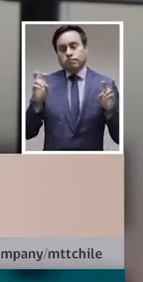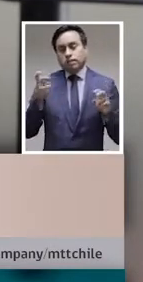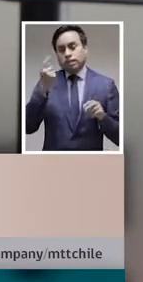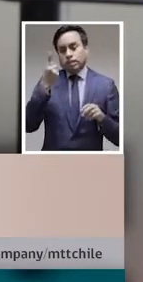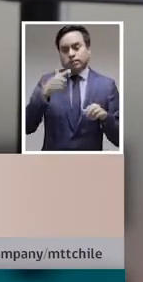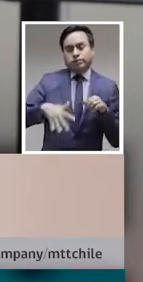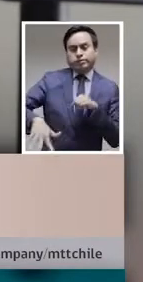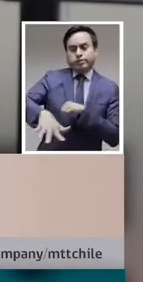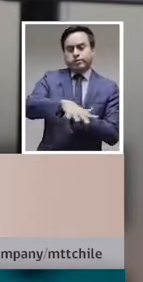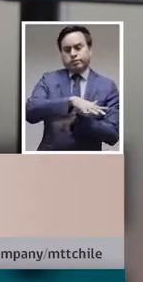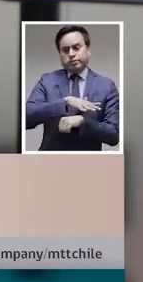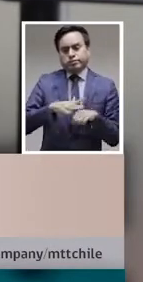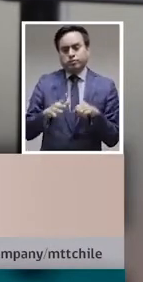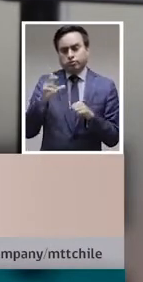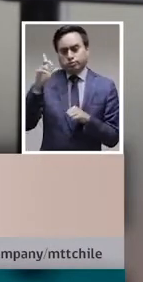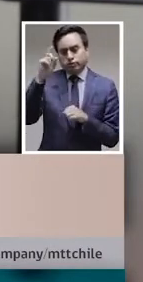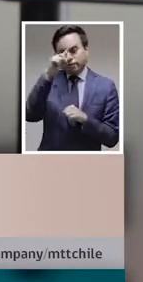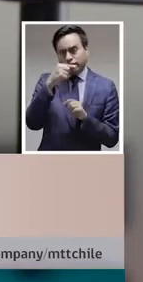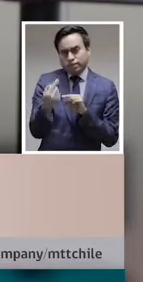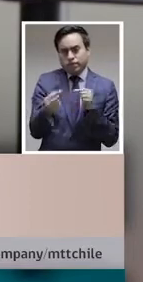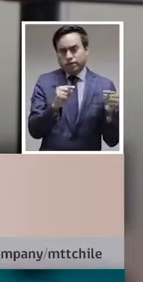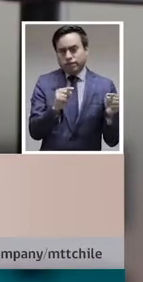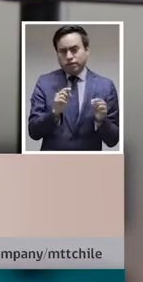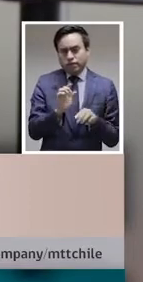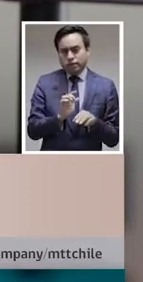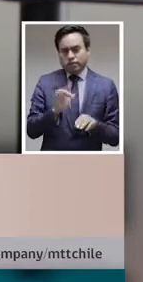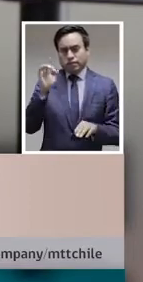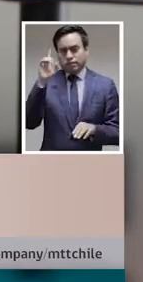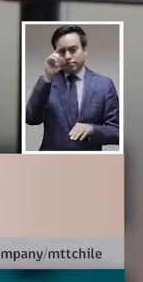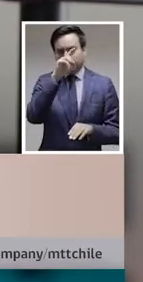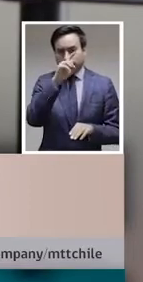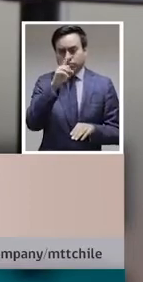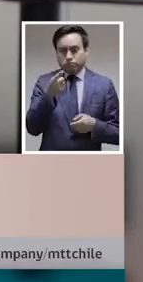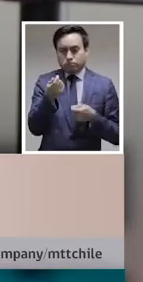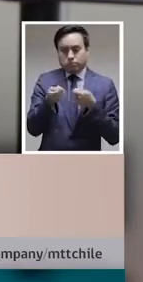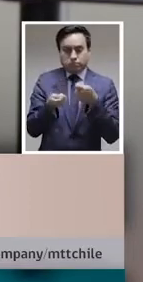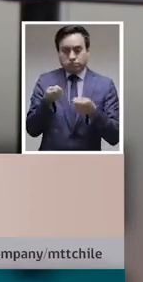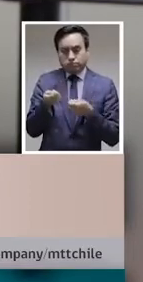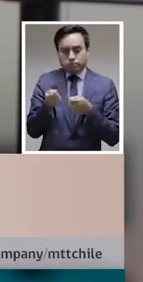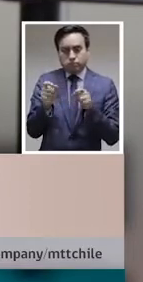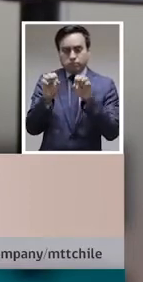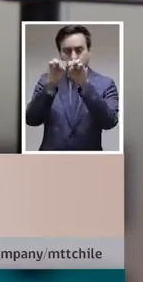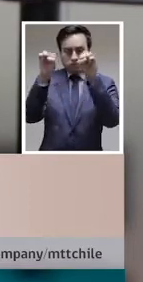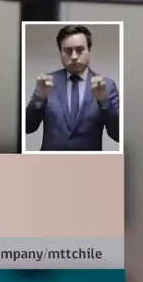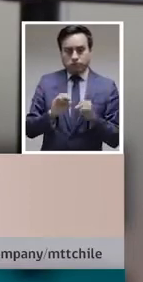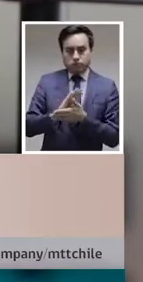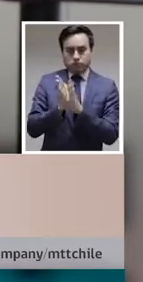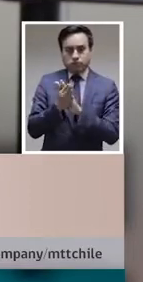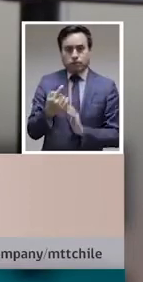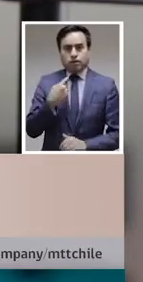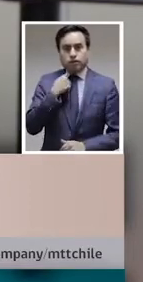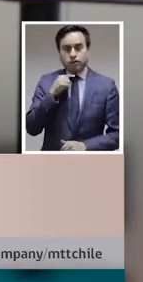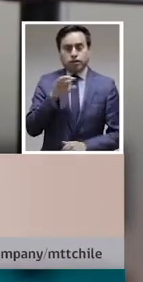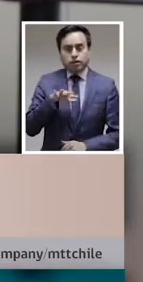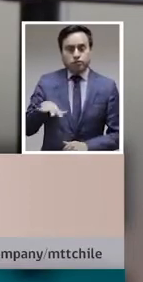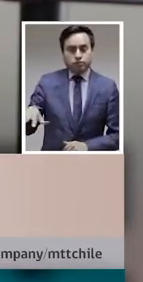Independientemente de que estemos en una situación muy conflictiva, muy crítica y que las finanzas de todos los sistemas se van a ver